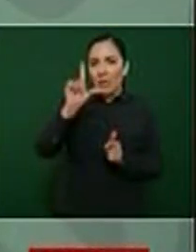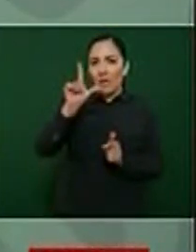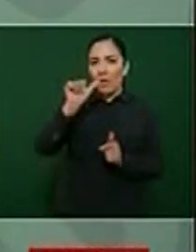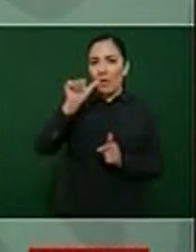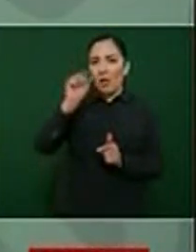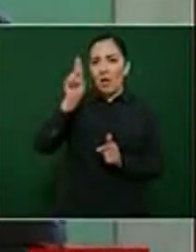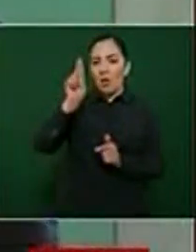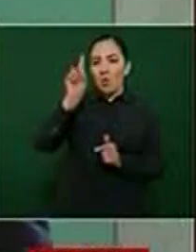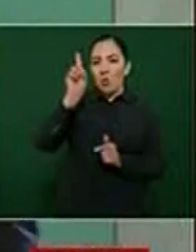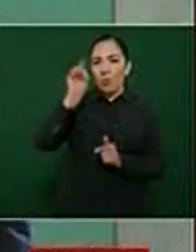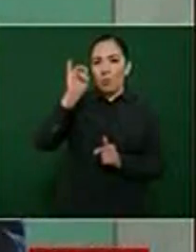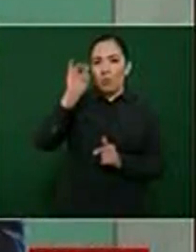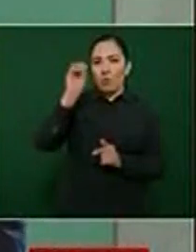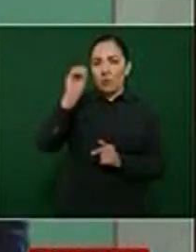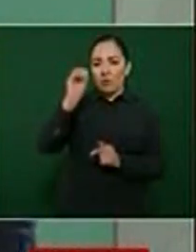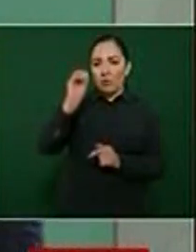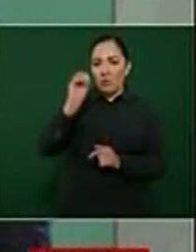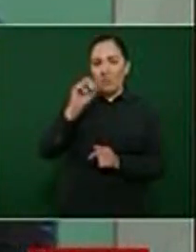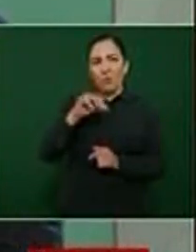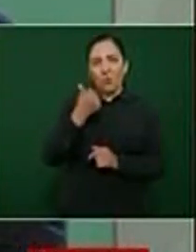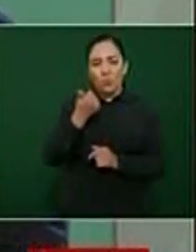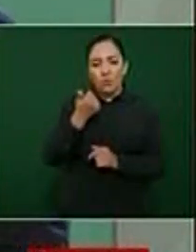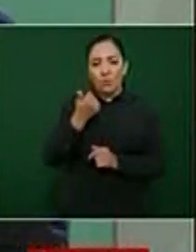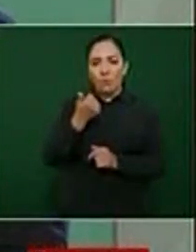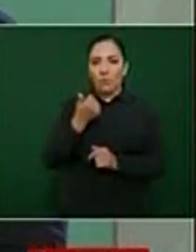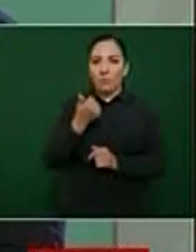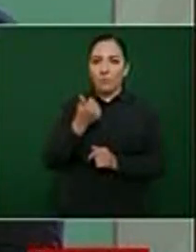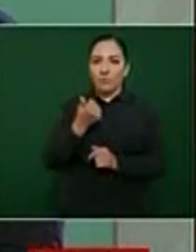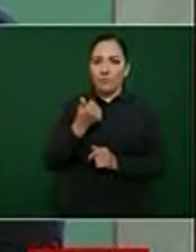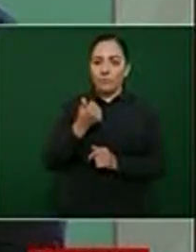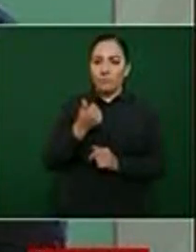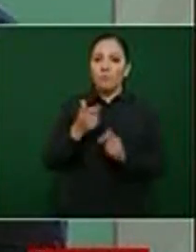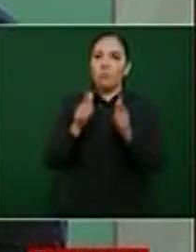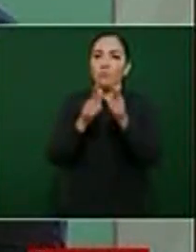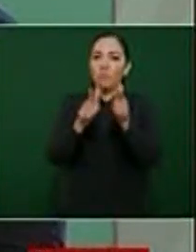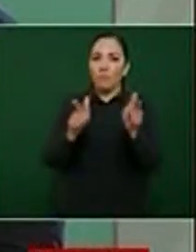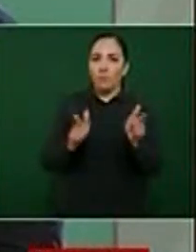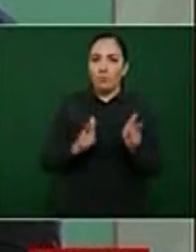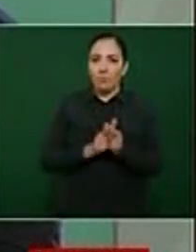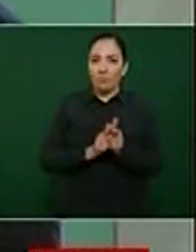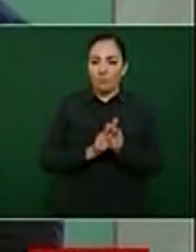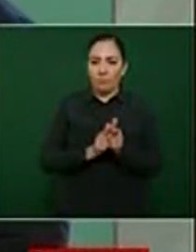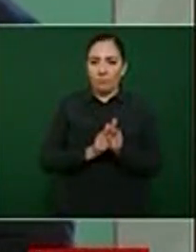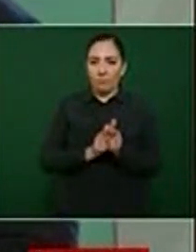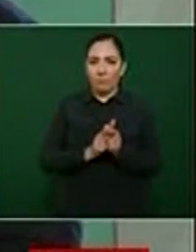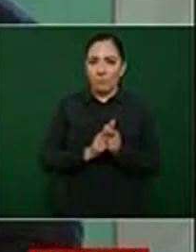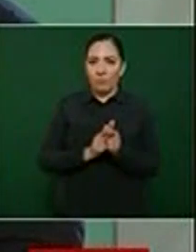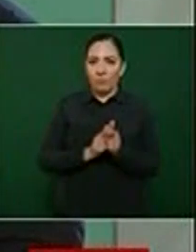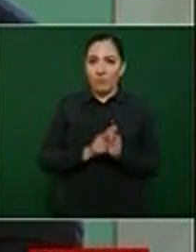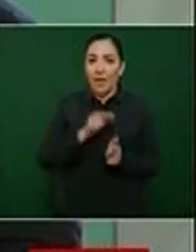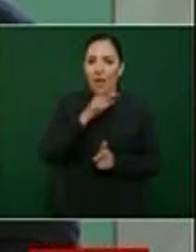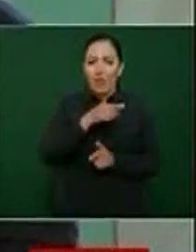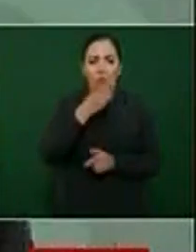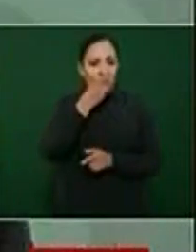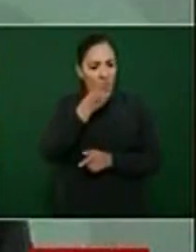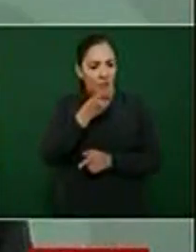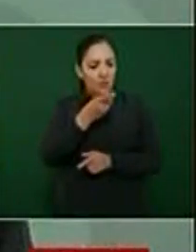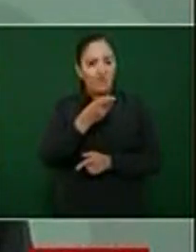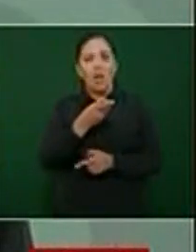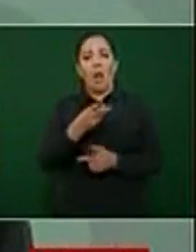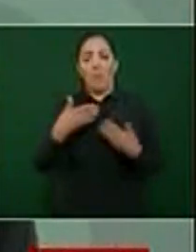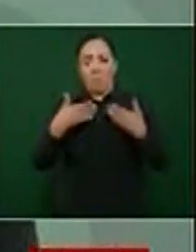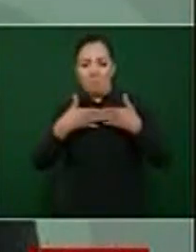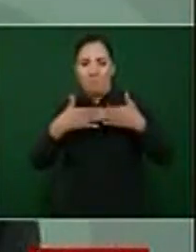Entonces, lo que han visto en estos últimos días de un presidente que no quita el dedo del renglón, ¿qué es para ustedes? ¿Qué representa? ¿Y